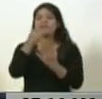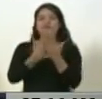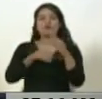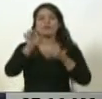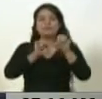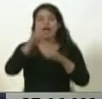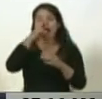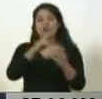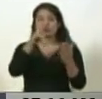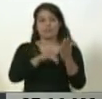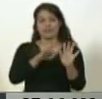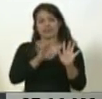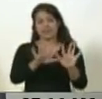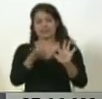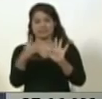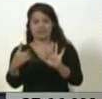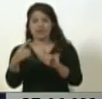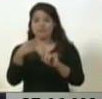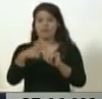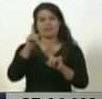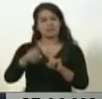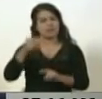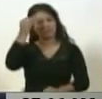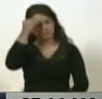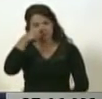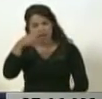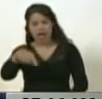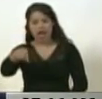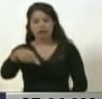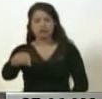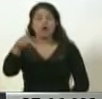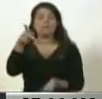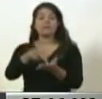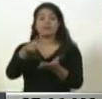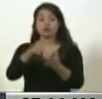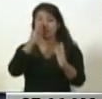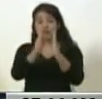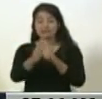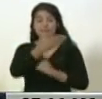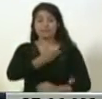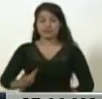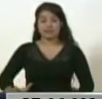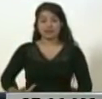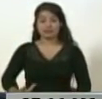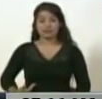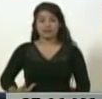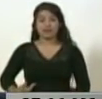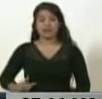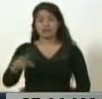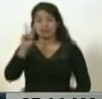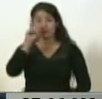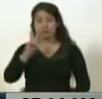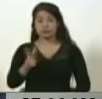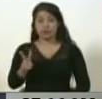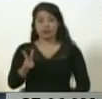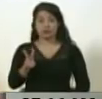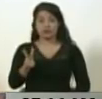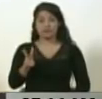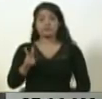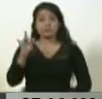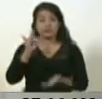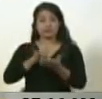2016, pero también las perspectivas para el presente año, con la participación directa del presidente de la República en